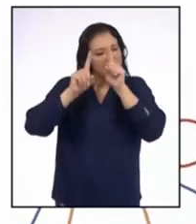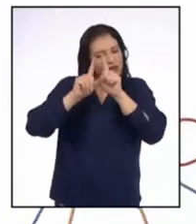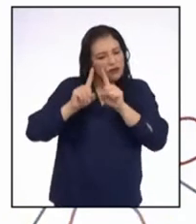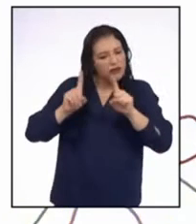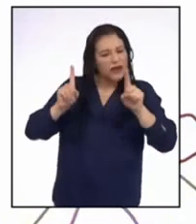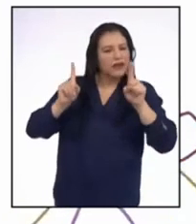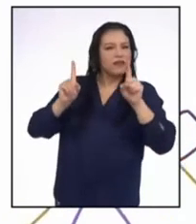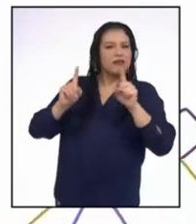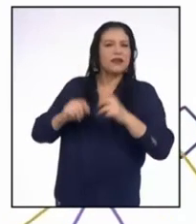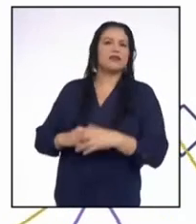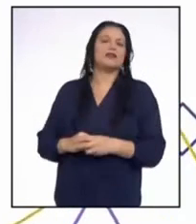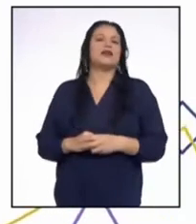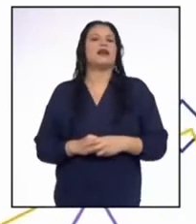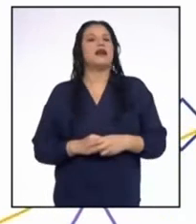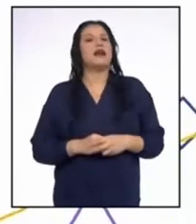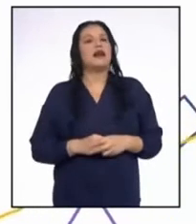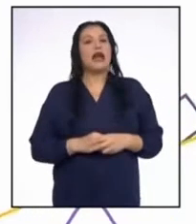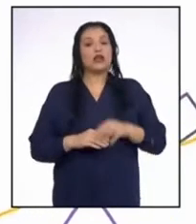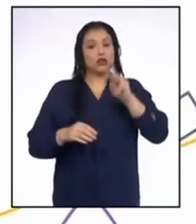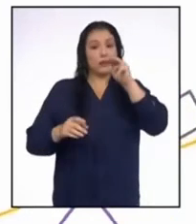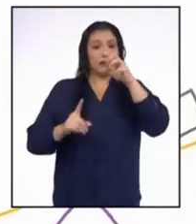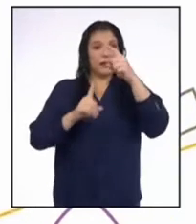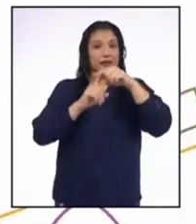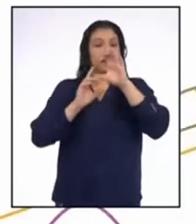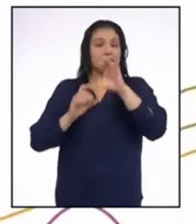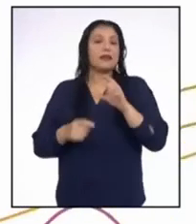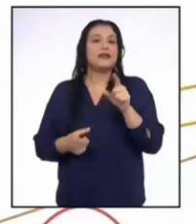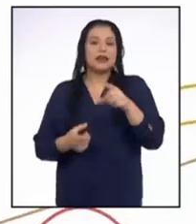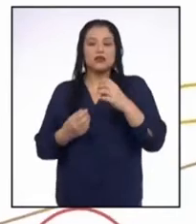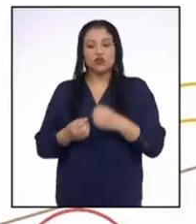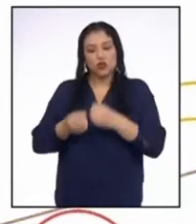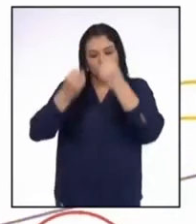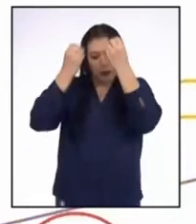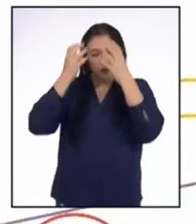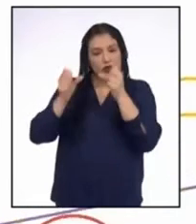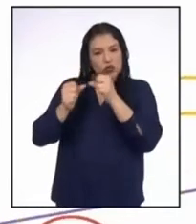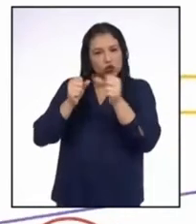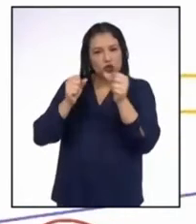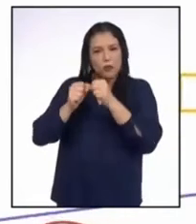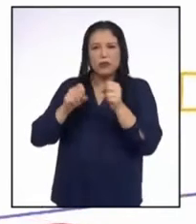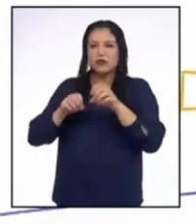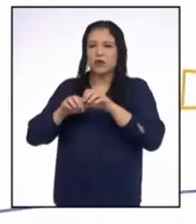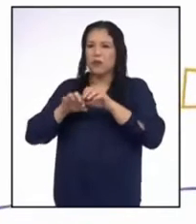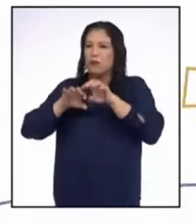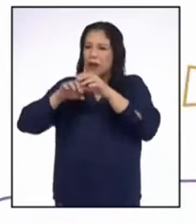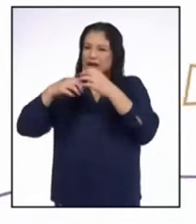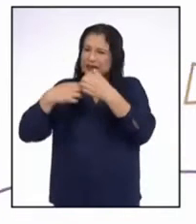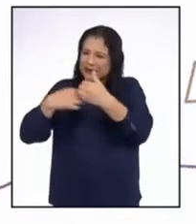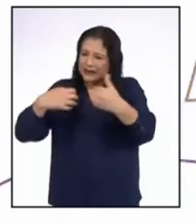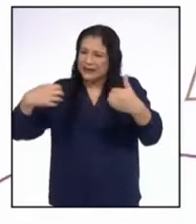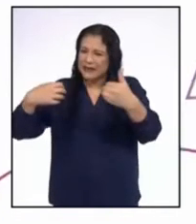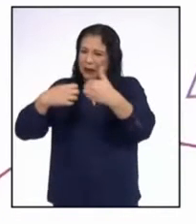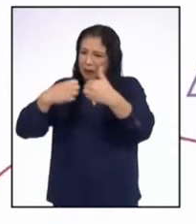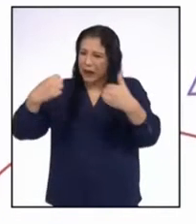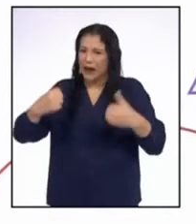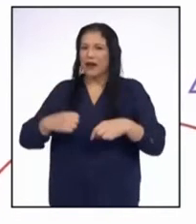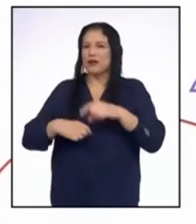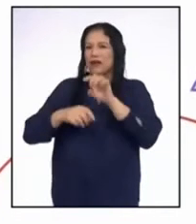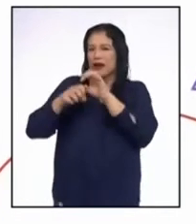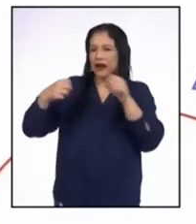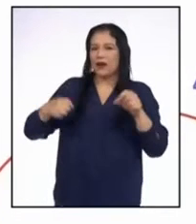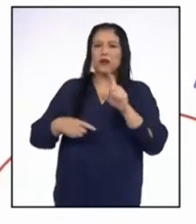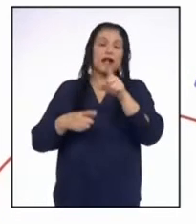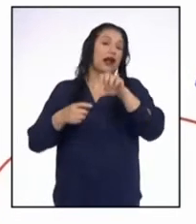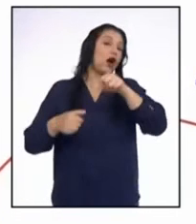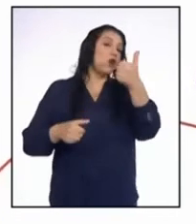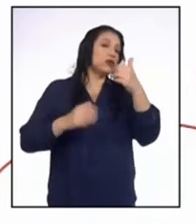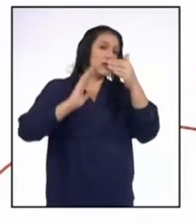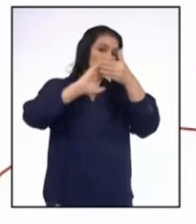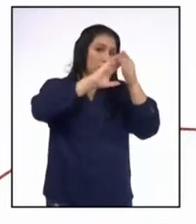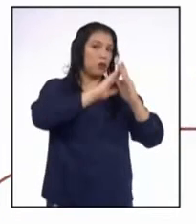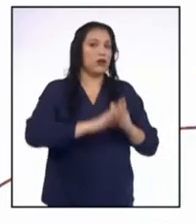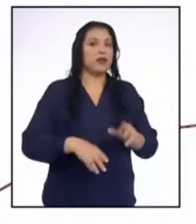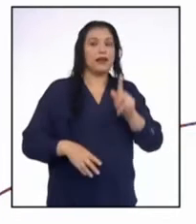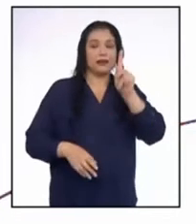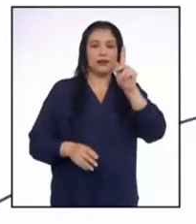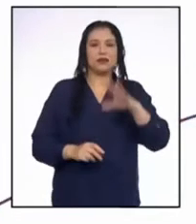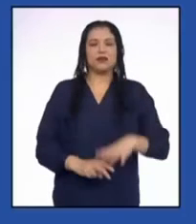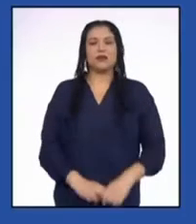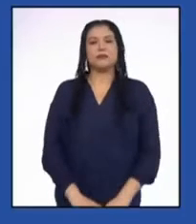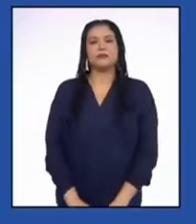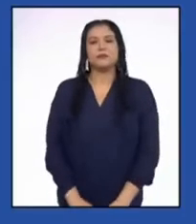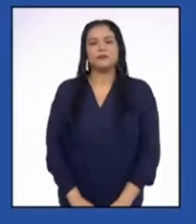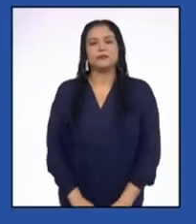tendencia central, así que sus datos se encuentran más dispersos que los datos de la comunidad Quichua.